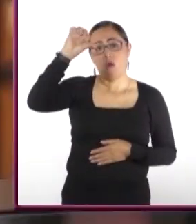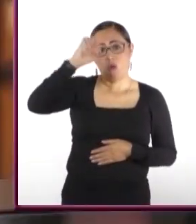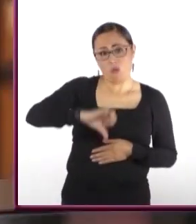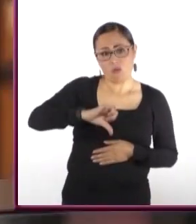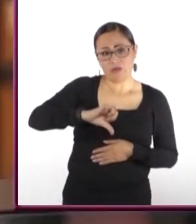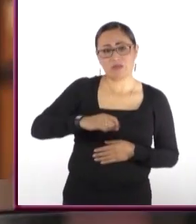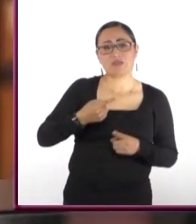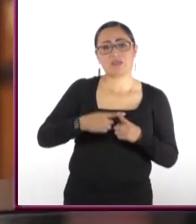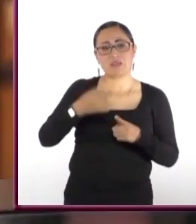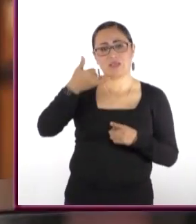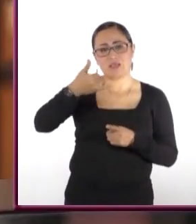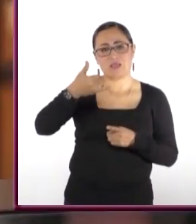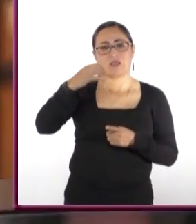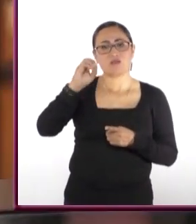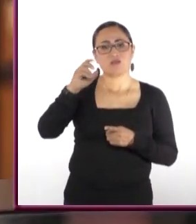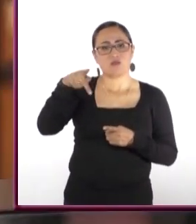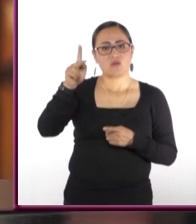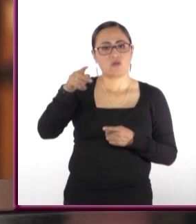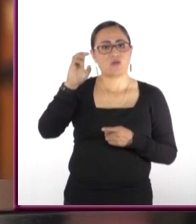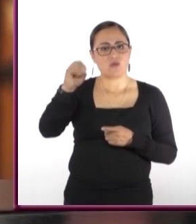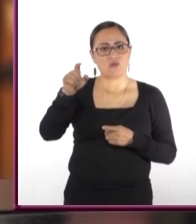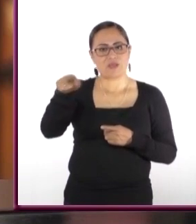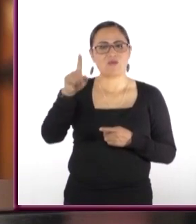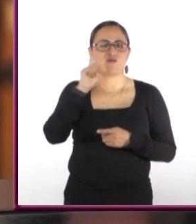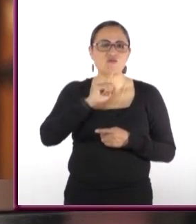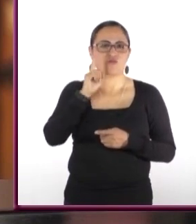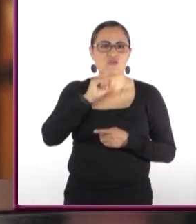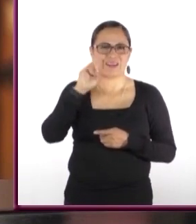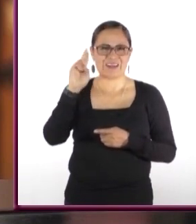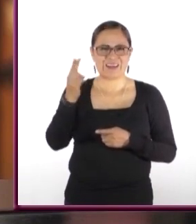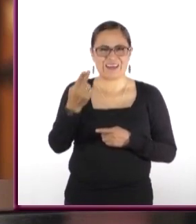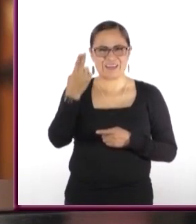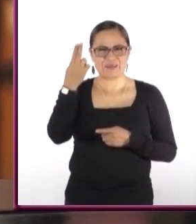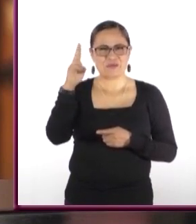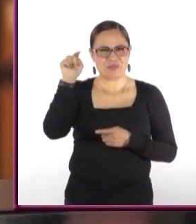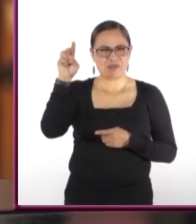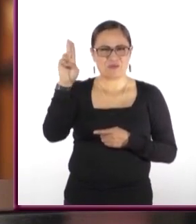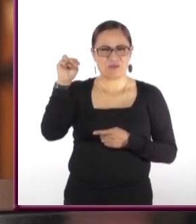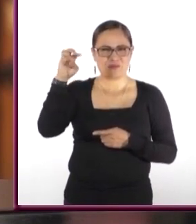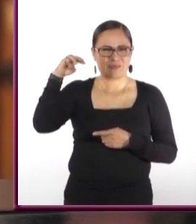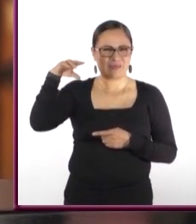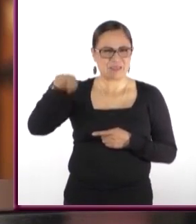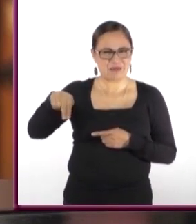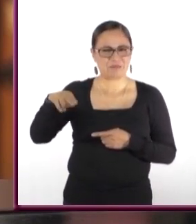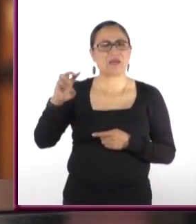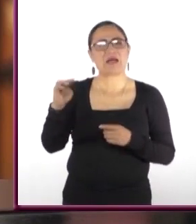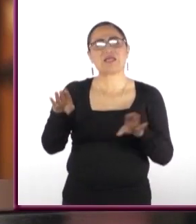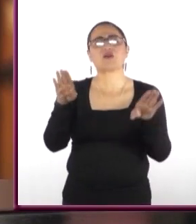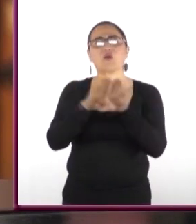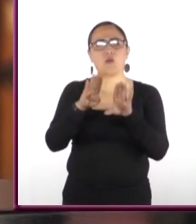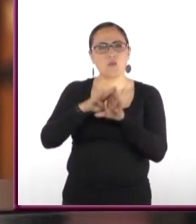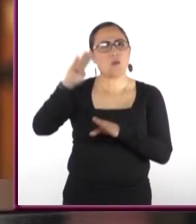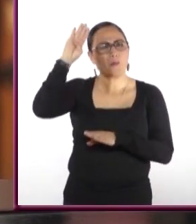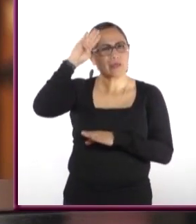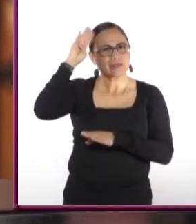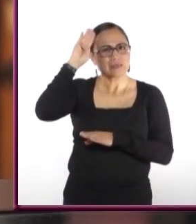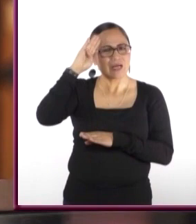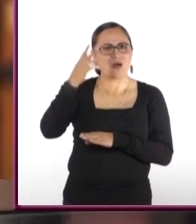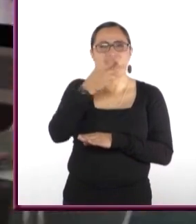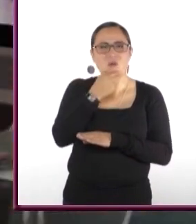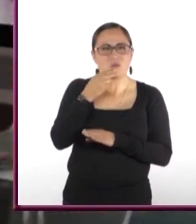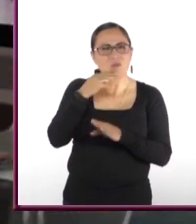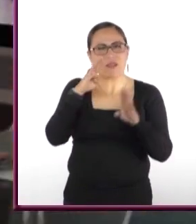El día de hoy estamos con Yoko Takane, doctora en matemáticas de la UNAM y creadora del curso Cómo pensar como Sherlock